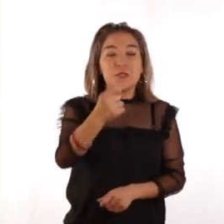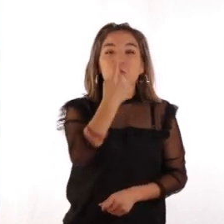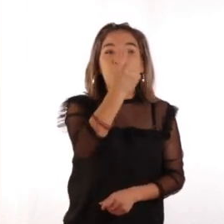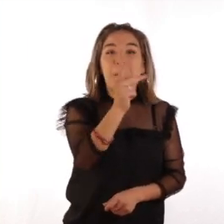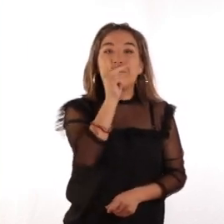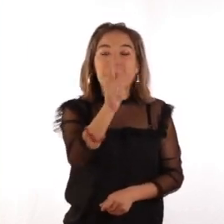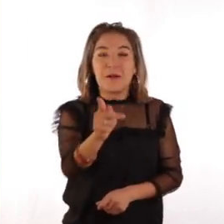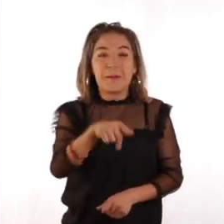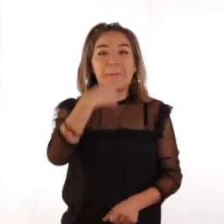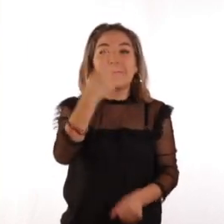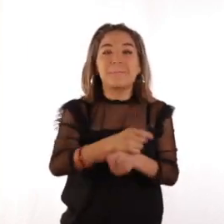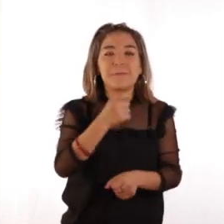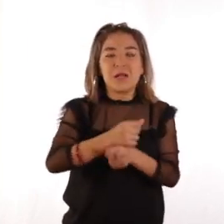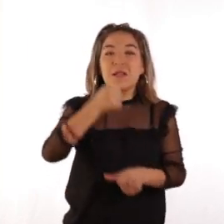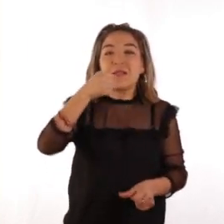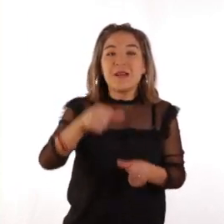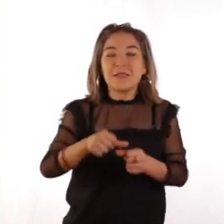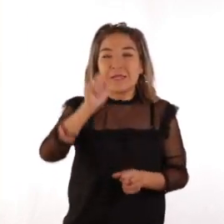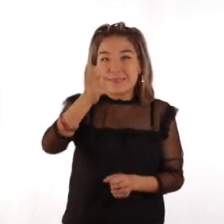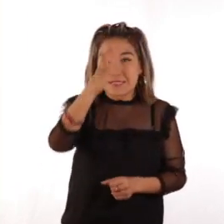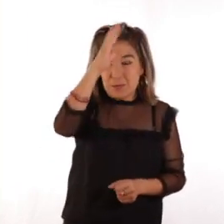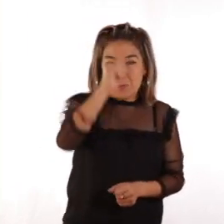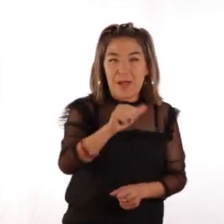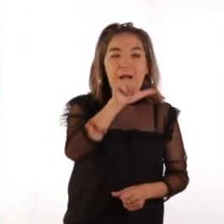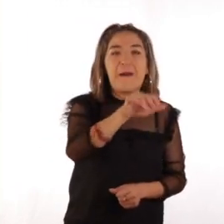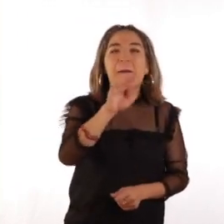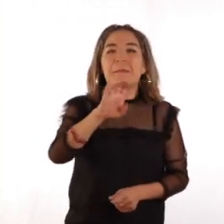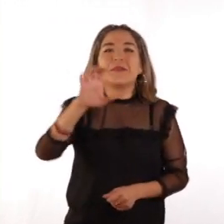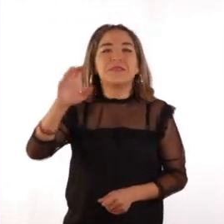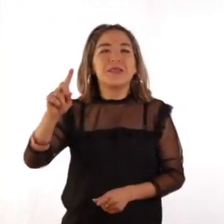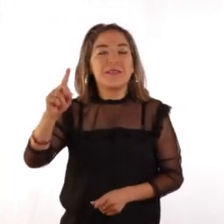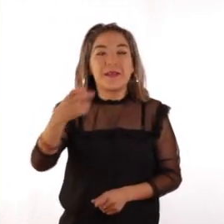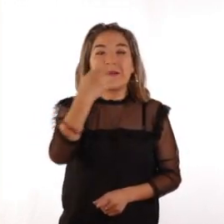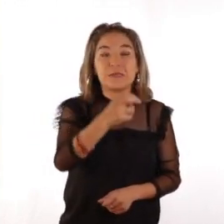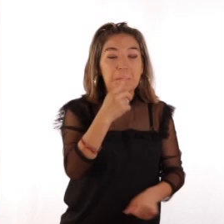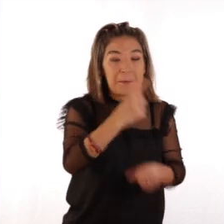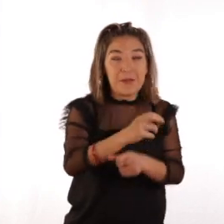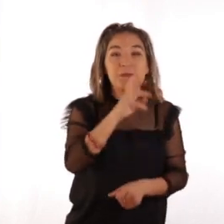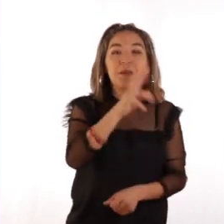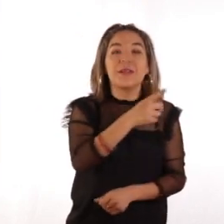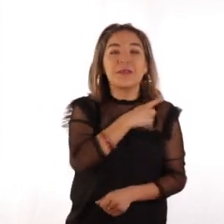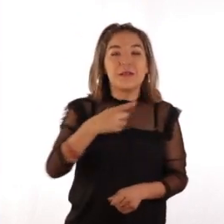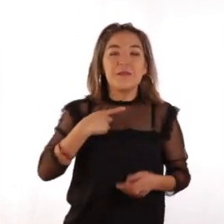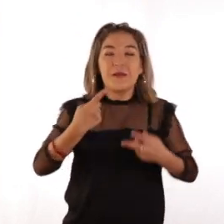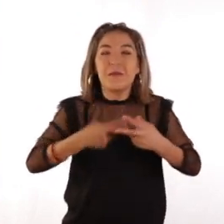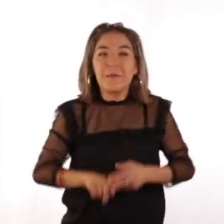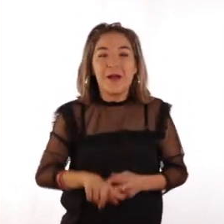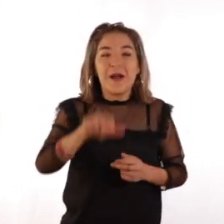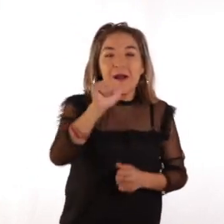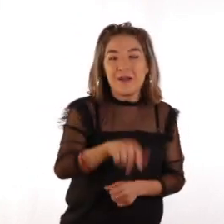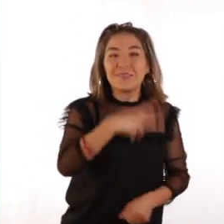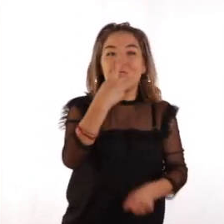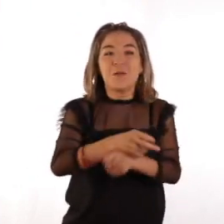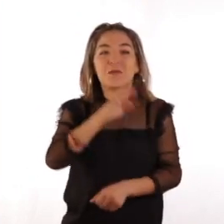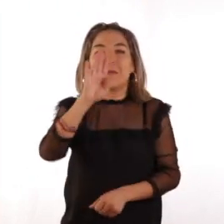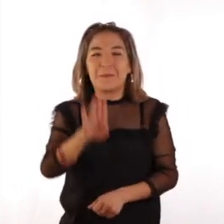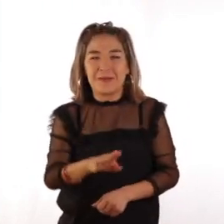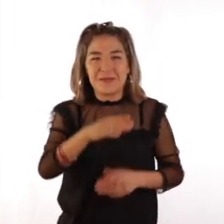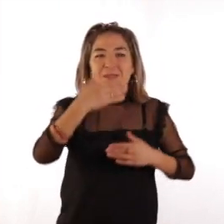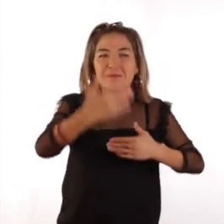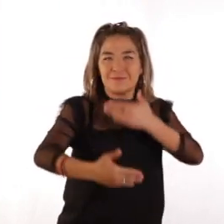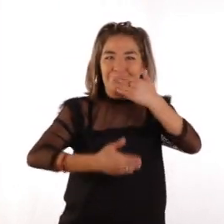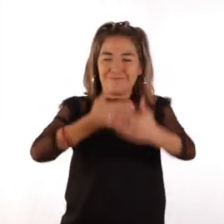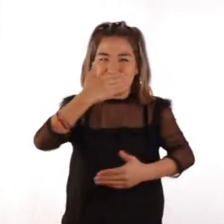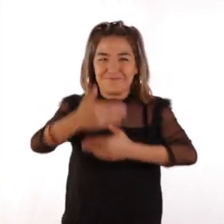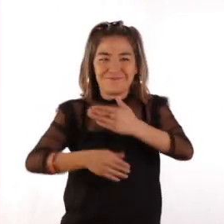serán de una palabra y su primera letra será de acuerdo al orden alfabético. Es decir, la primera respuesta deberá comenzar con A, la segunda con